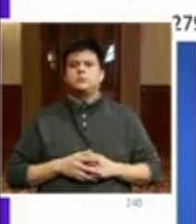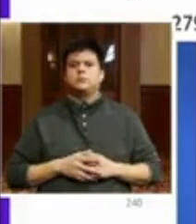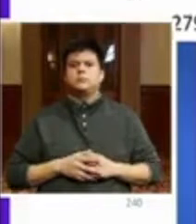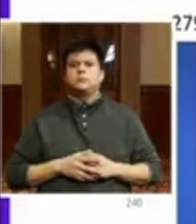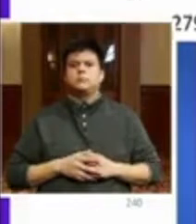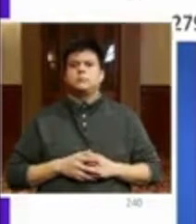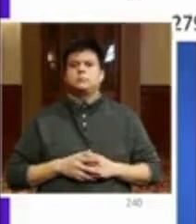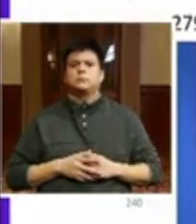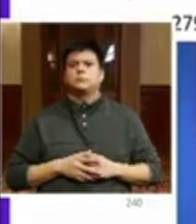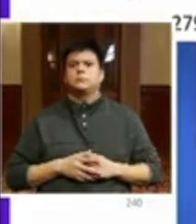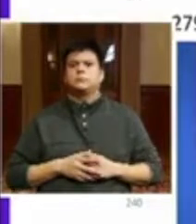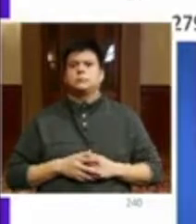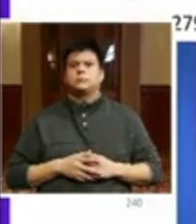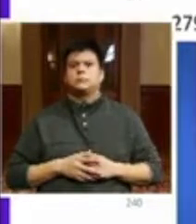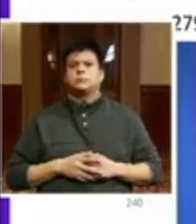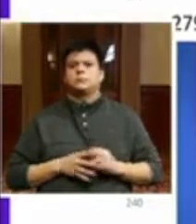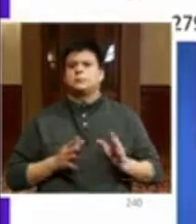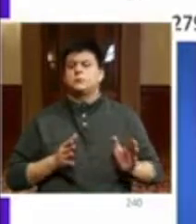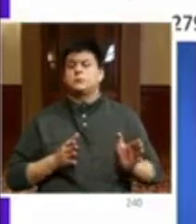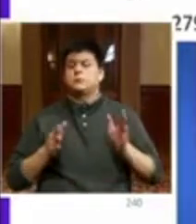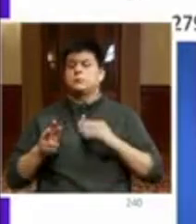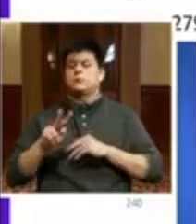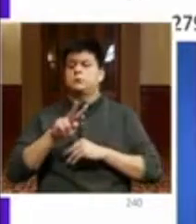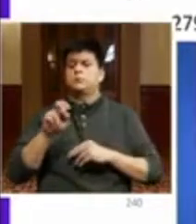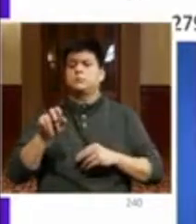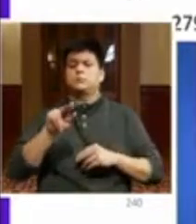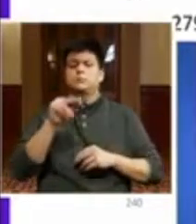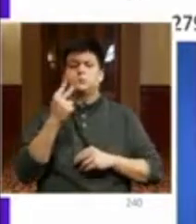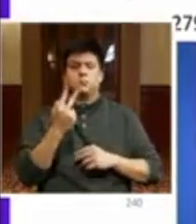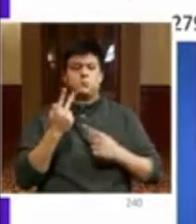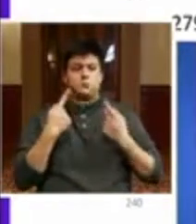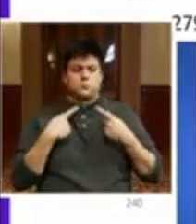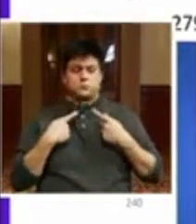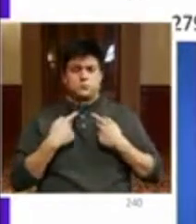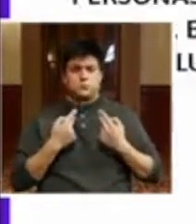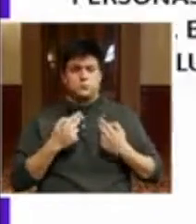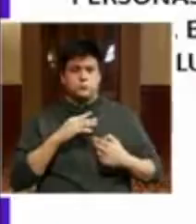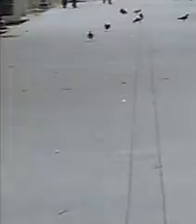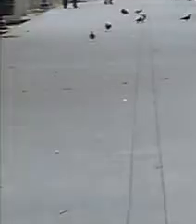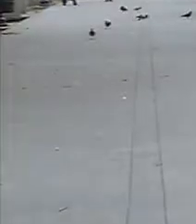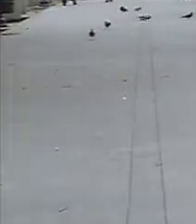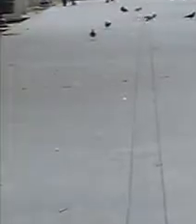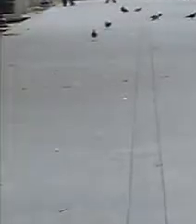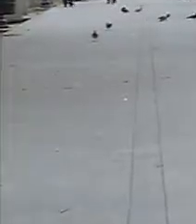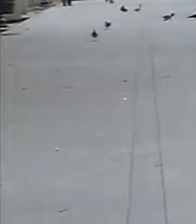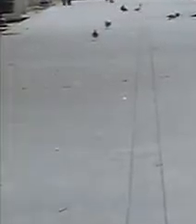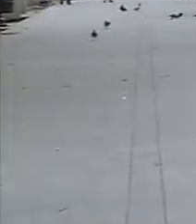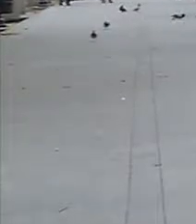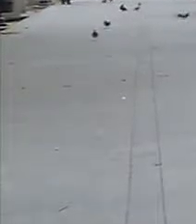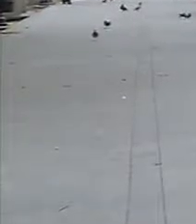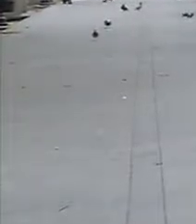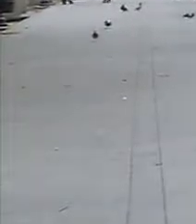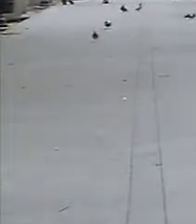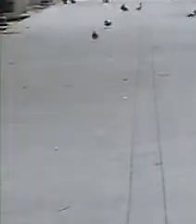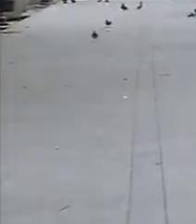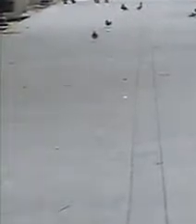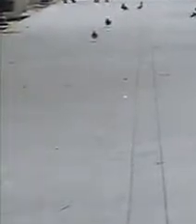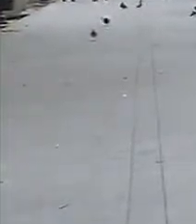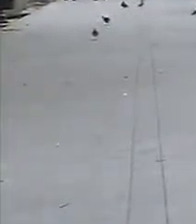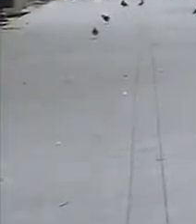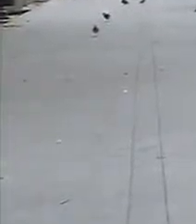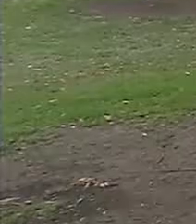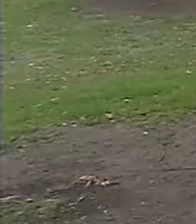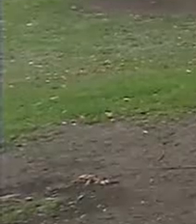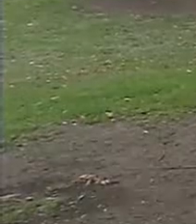tenemos 282 pacientes conectados a un respirador de lado cavazos invitó a los ciudadanos a no